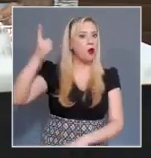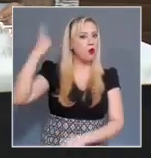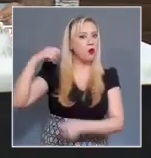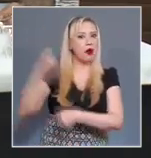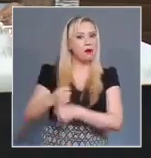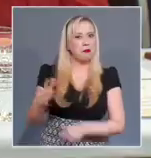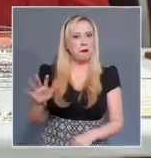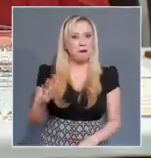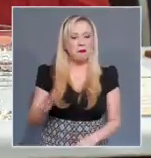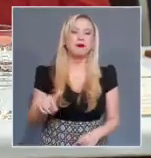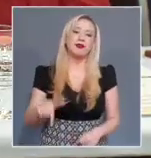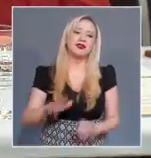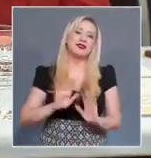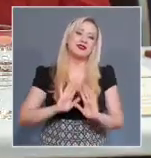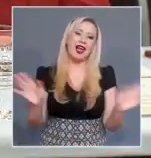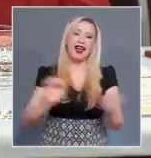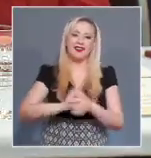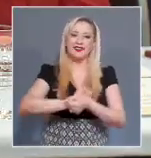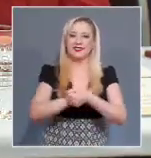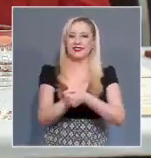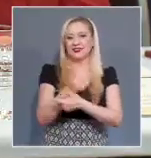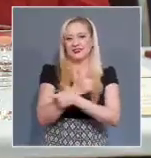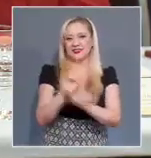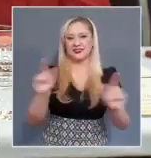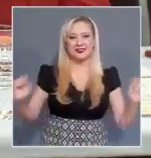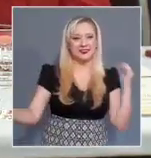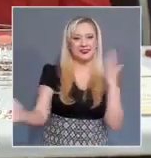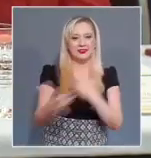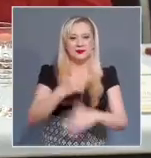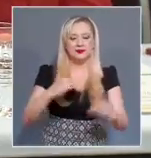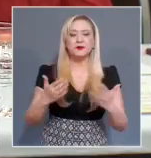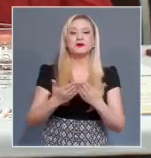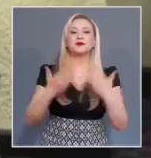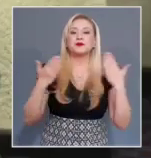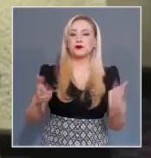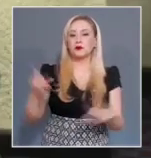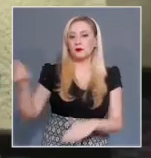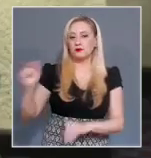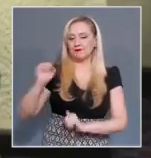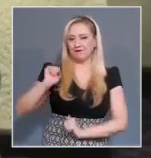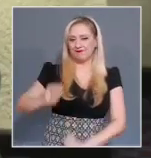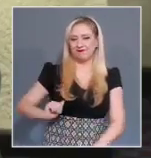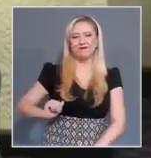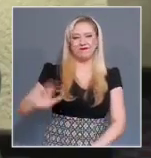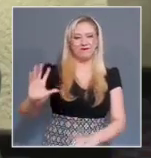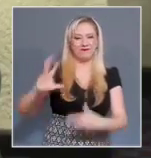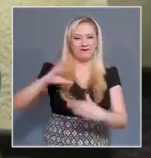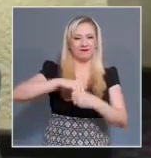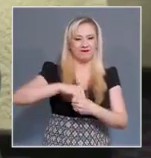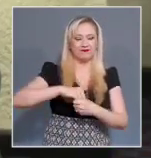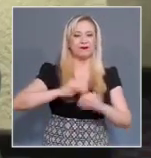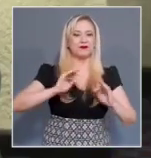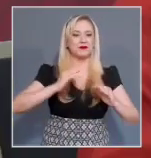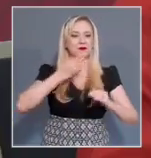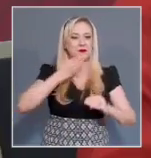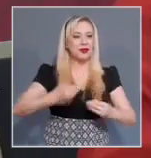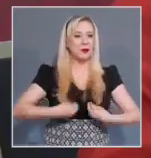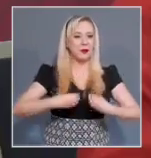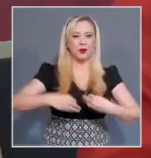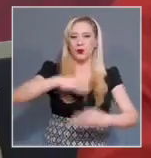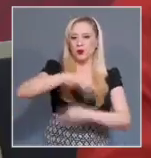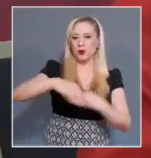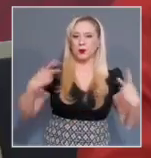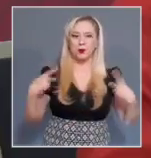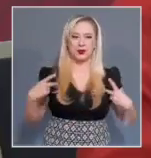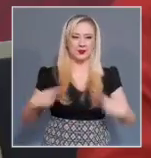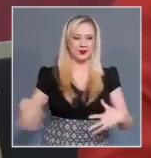director de la Diversidad Sexual y Derechos Humanos de la Secretaría de Inclusión y Bienestar Social señaló que la celebración de la Noche con